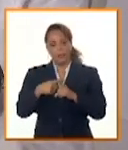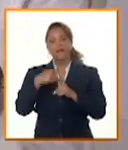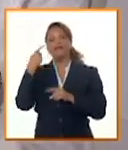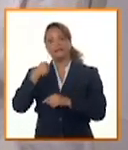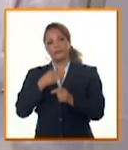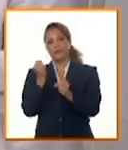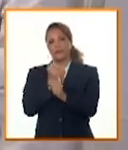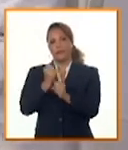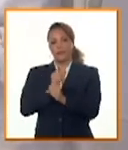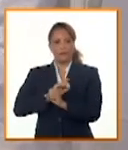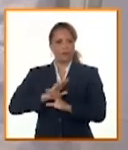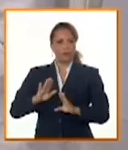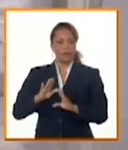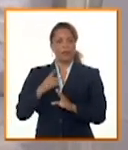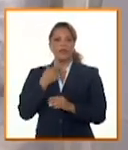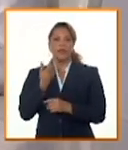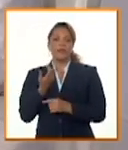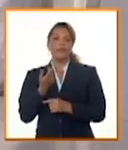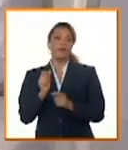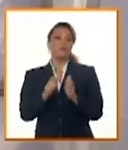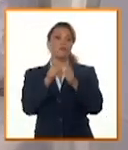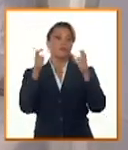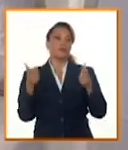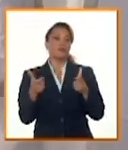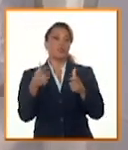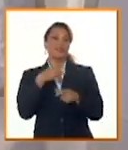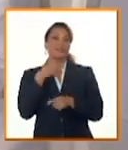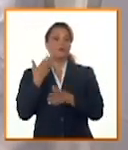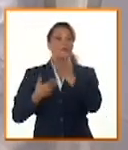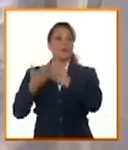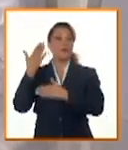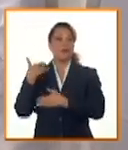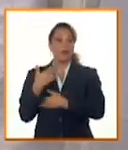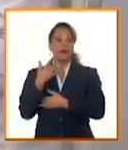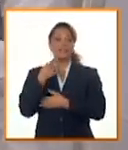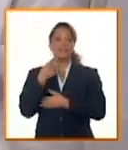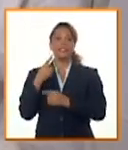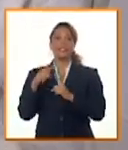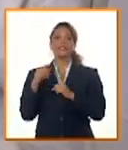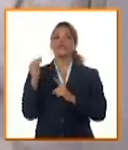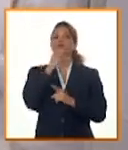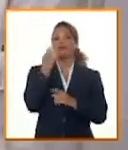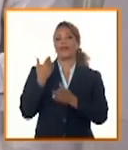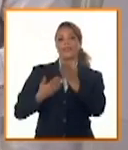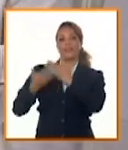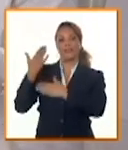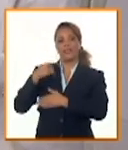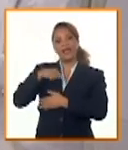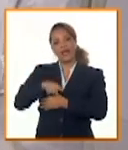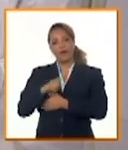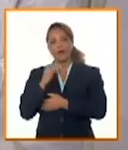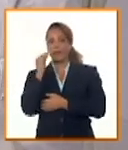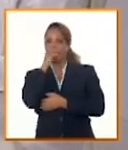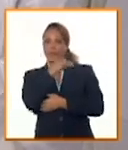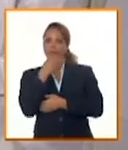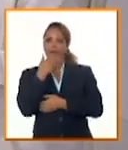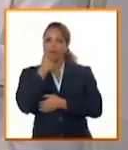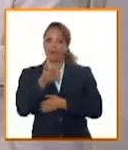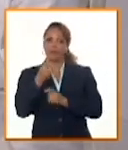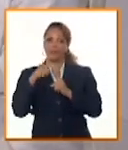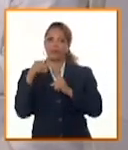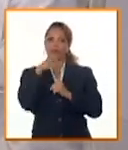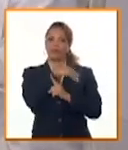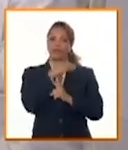los que tenemos porque mayoritariamente son los que teníamos de la de la tecnología anterior ya estamos modernizando por la tecnología